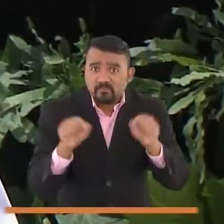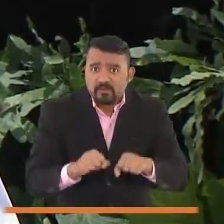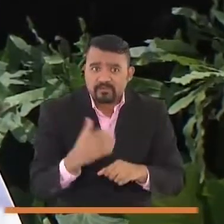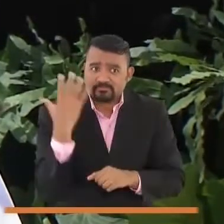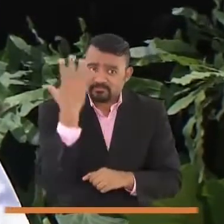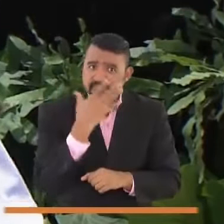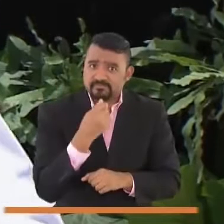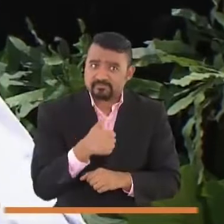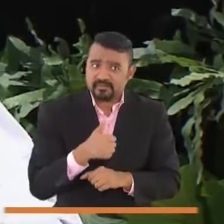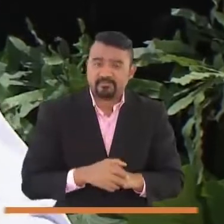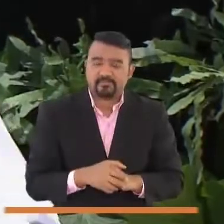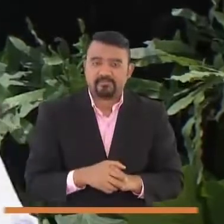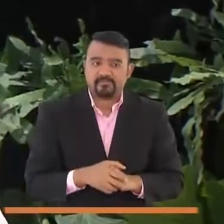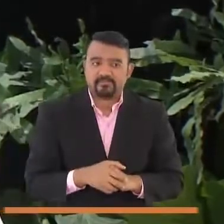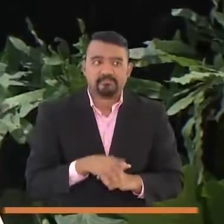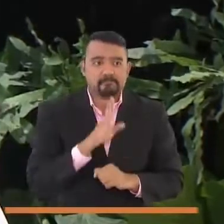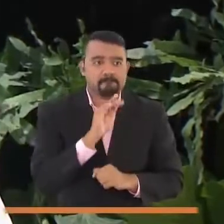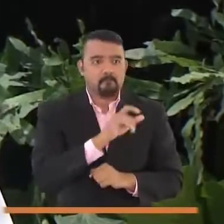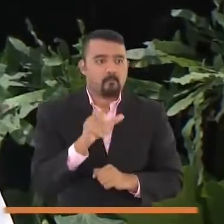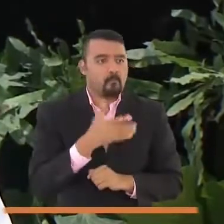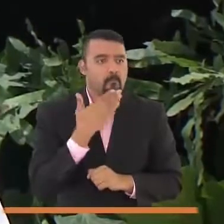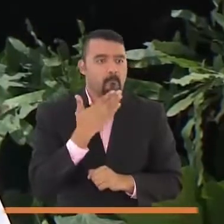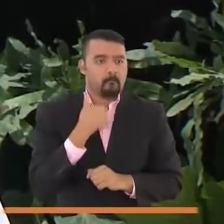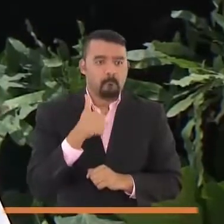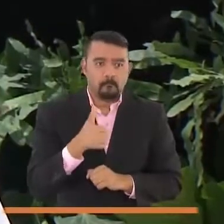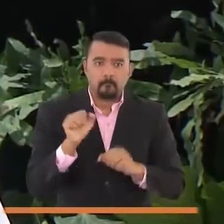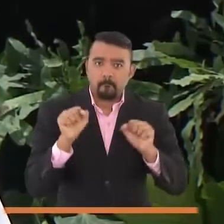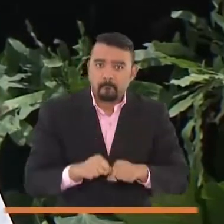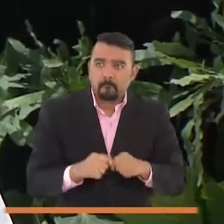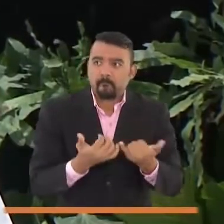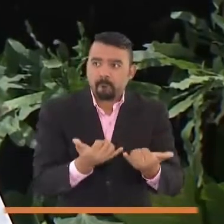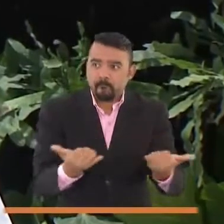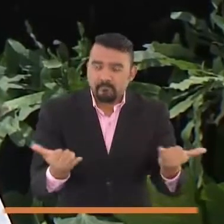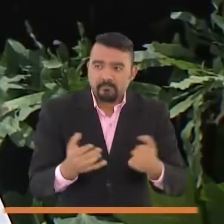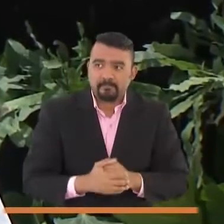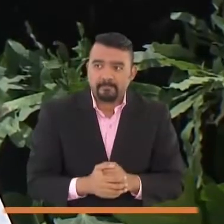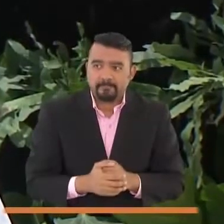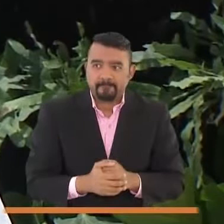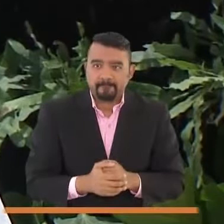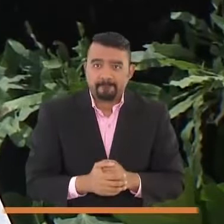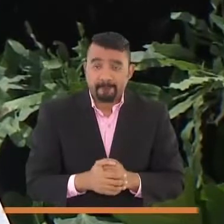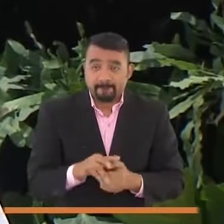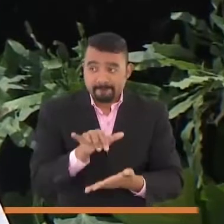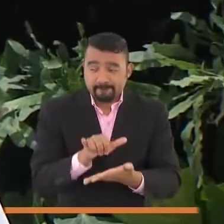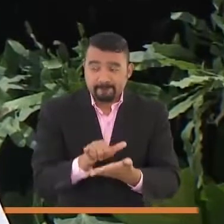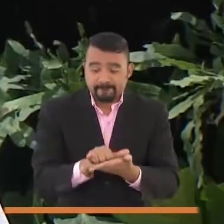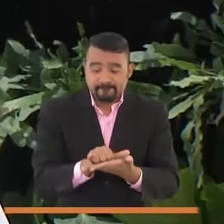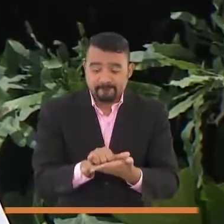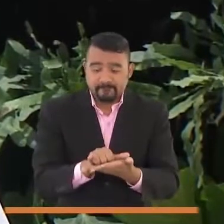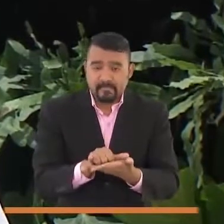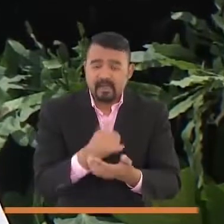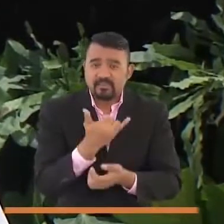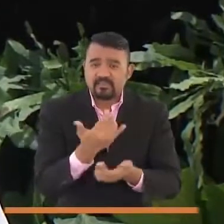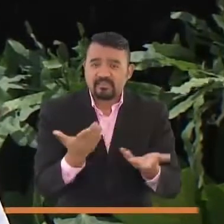más ambientalmente amigable con nuestro entorno. Por eso incluimos